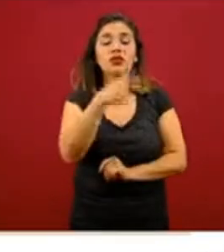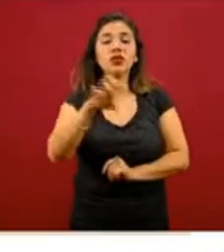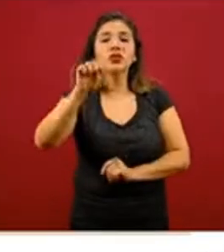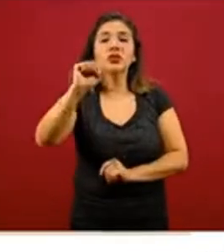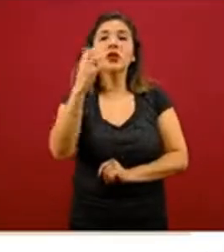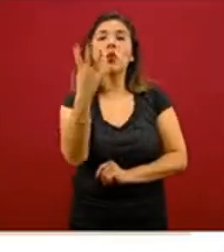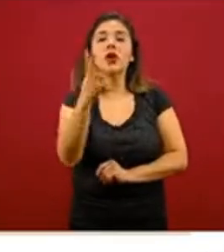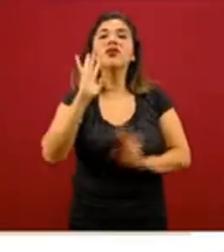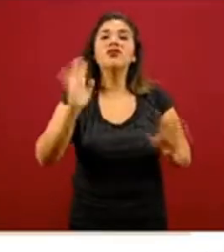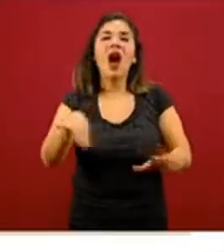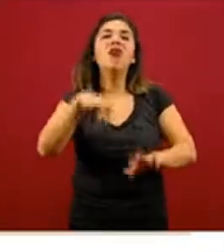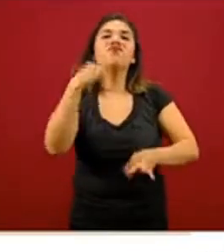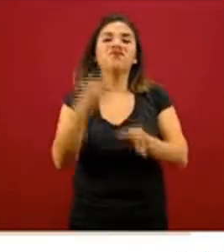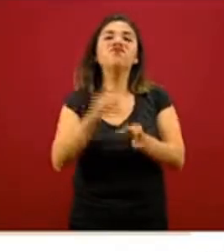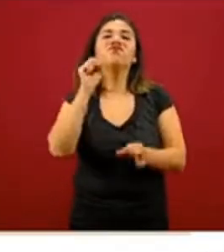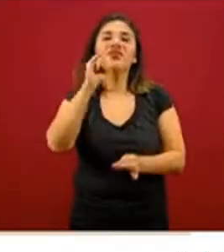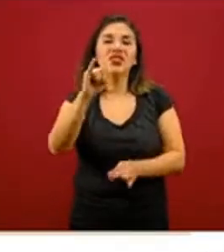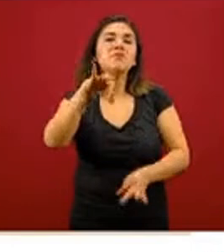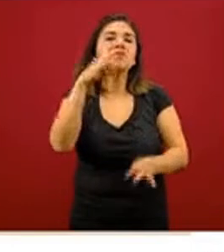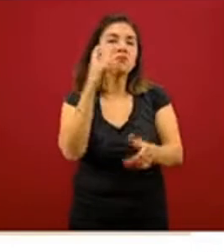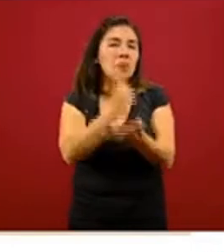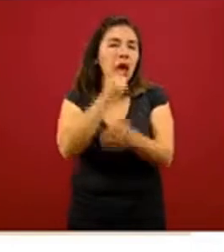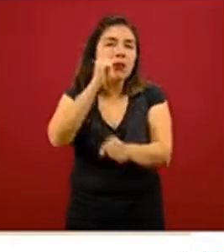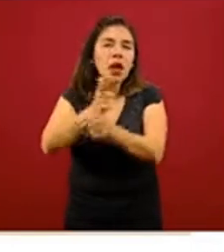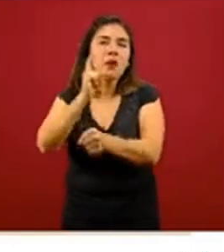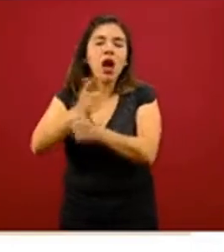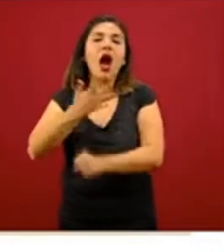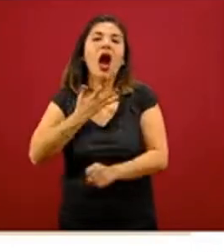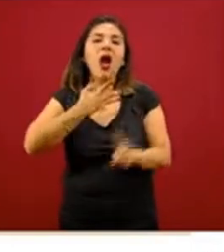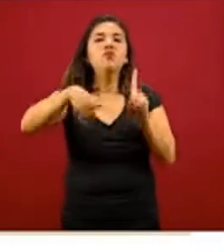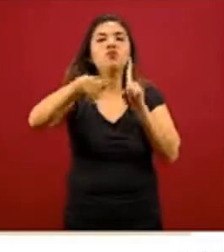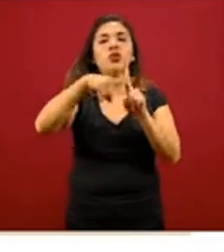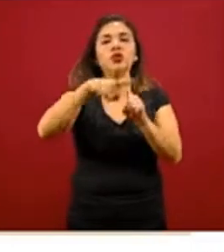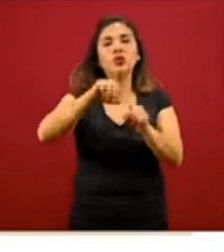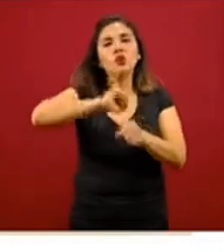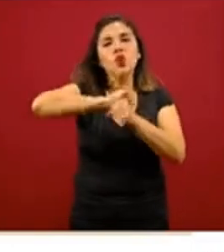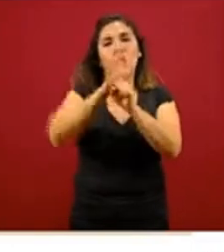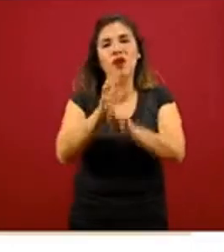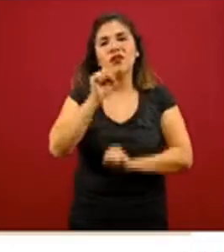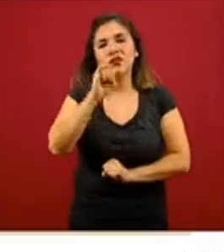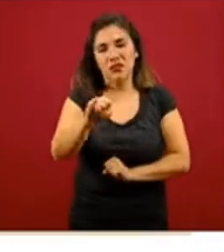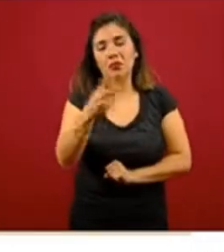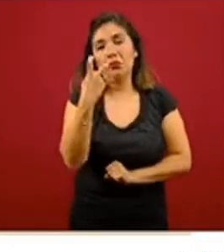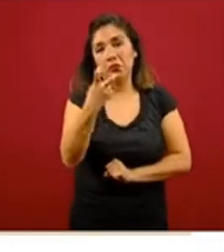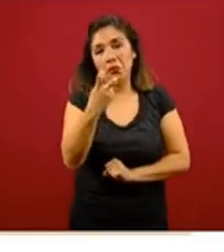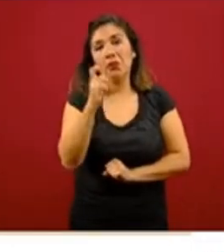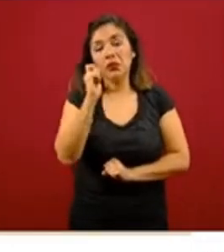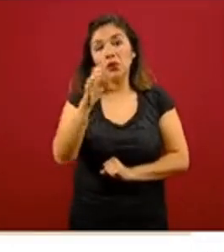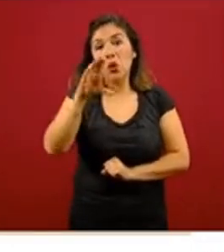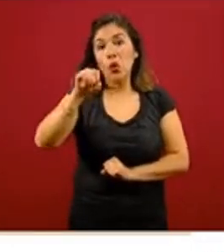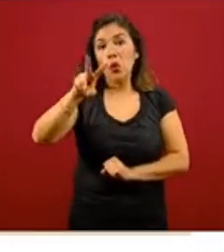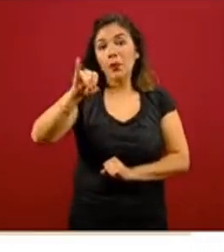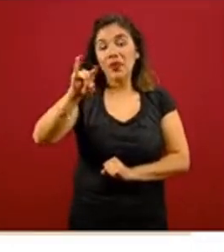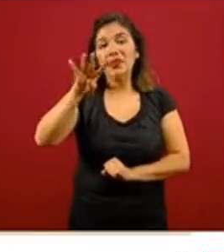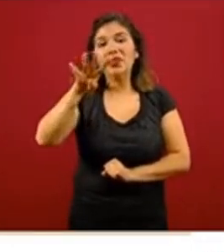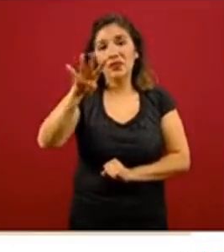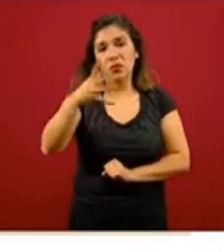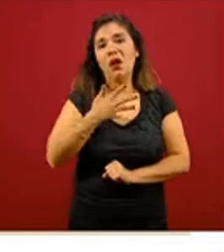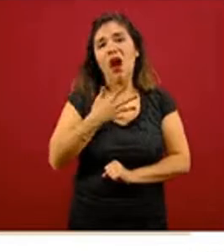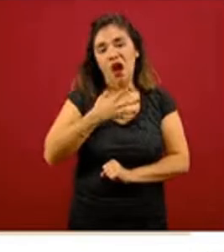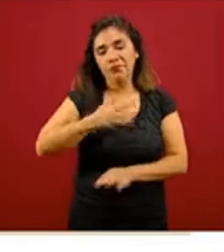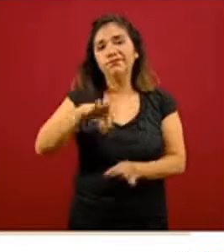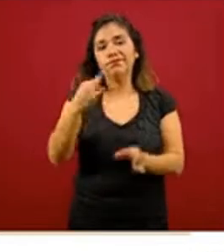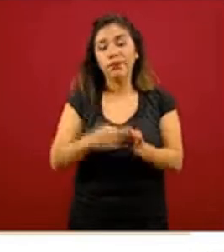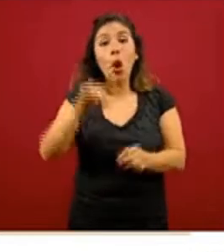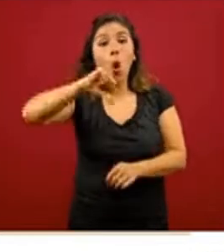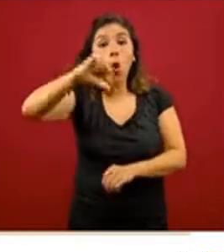150,264 fueron confirmadas al virus SARS-CoV-2, por lo tanto son el caso confirmado también a su vez de COVID-19. El